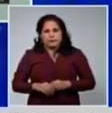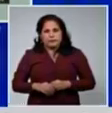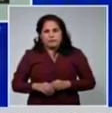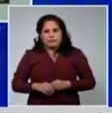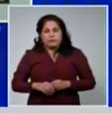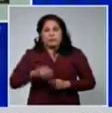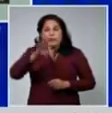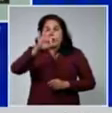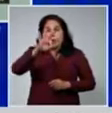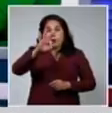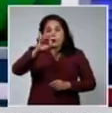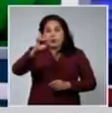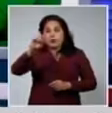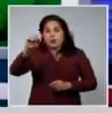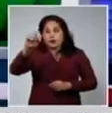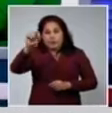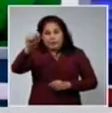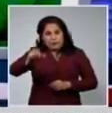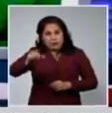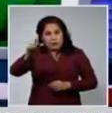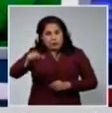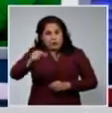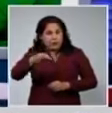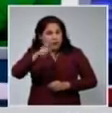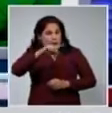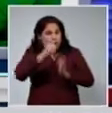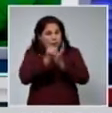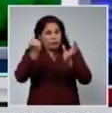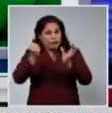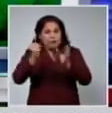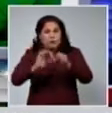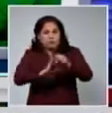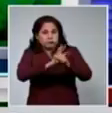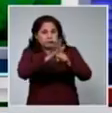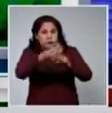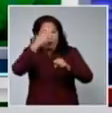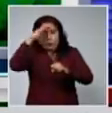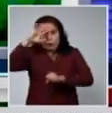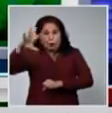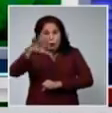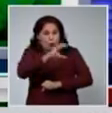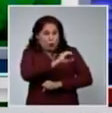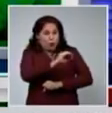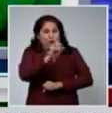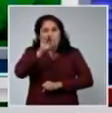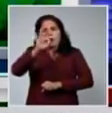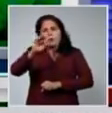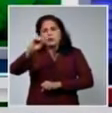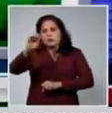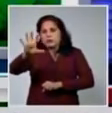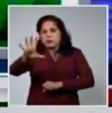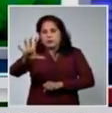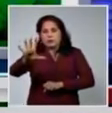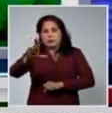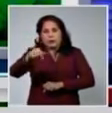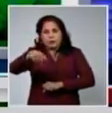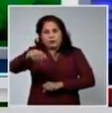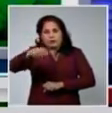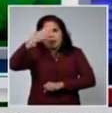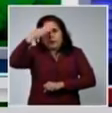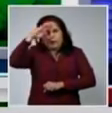estas personas que se diagnosticaron ayer con corrió en cuba 8 805 autóctonos